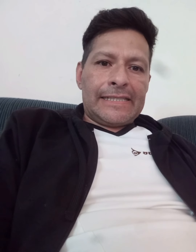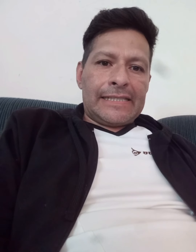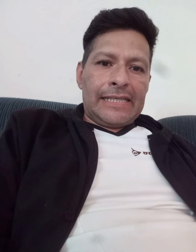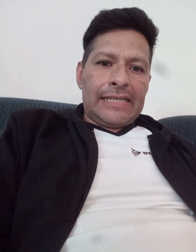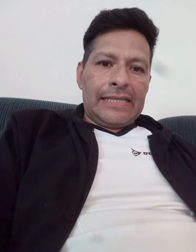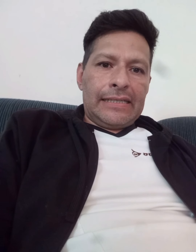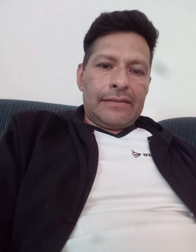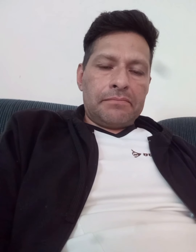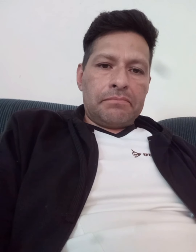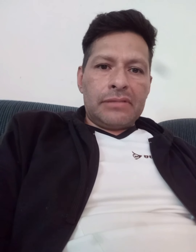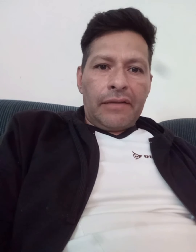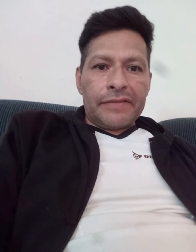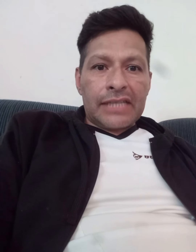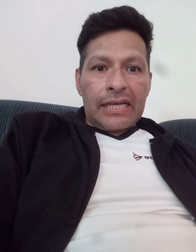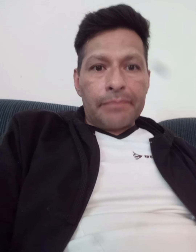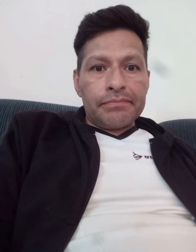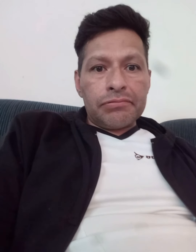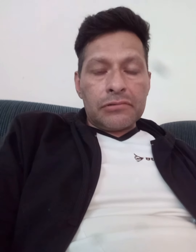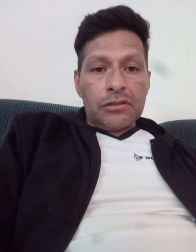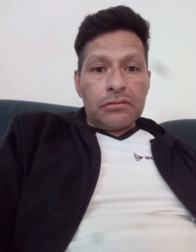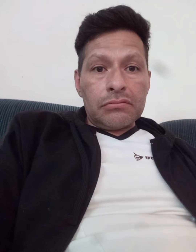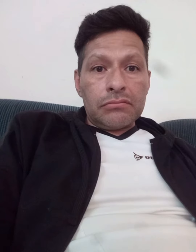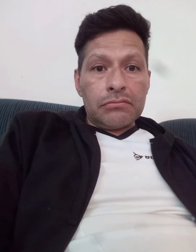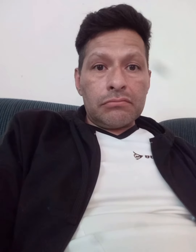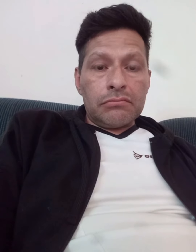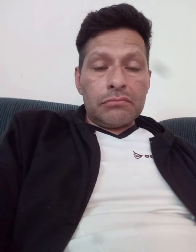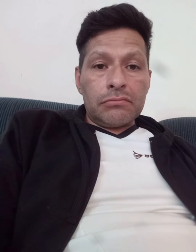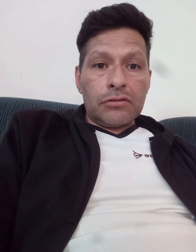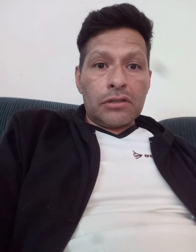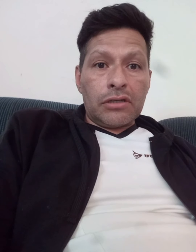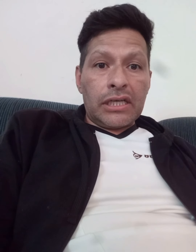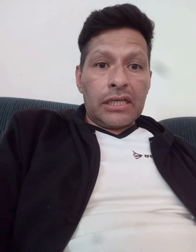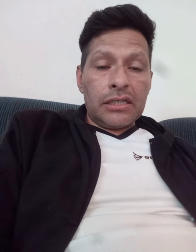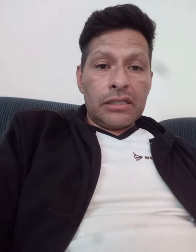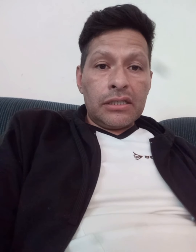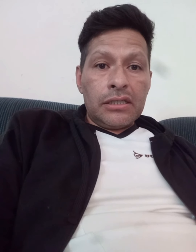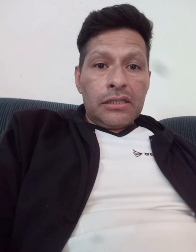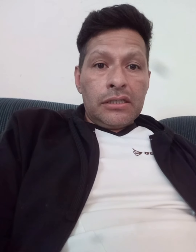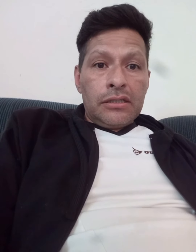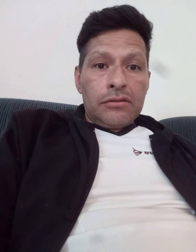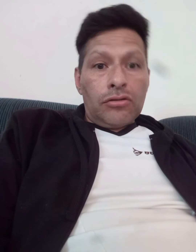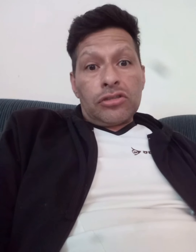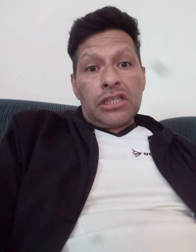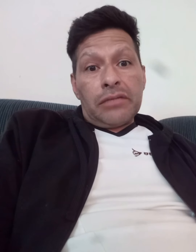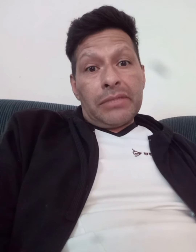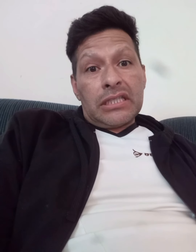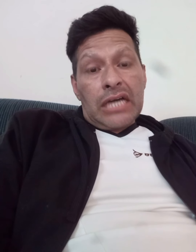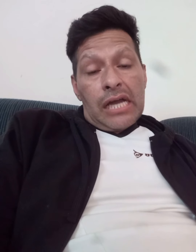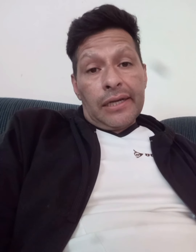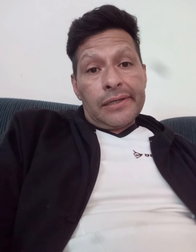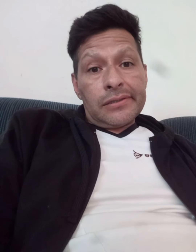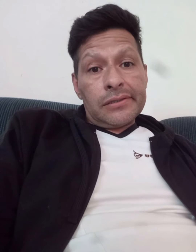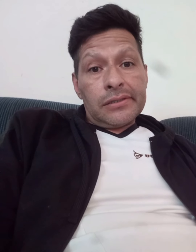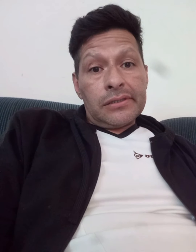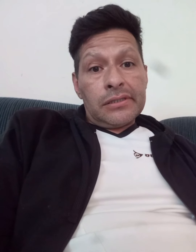Y la fiscalía no, yo creo que no los quiere